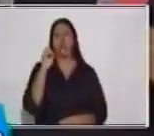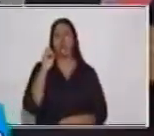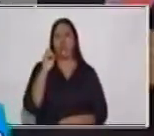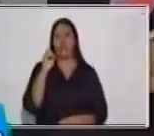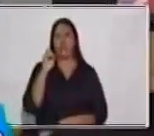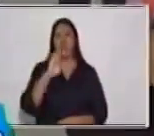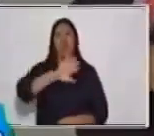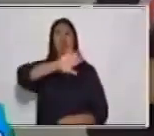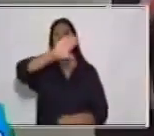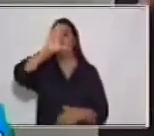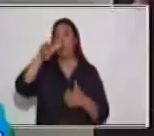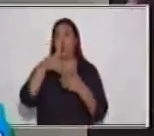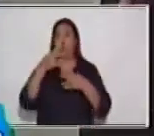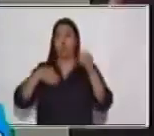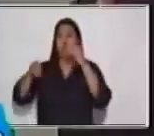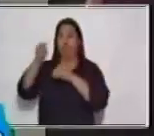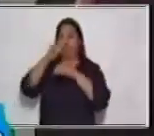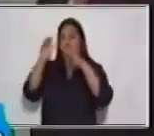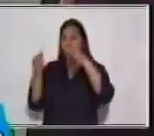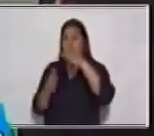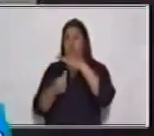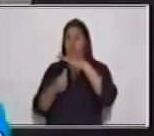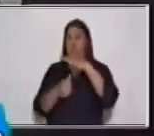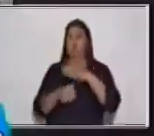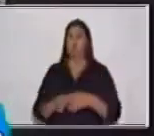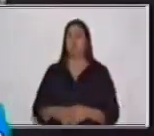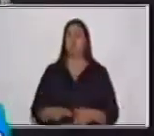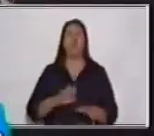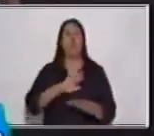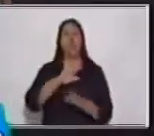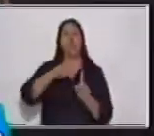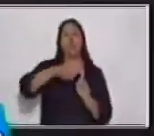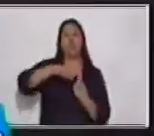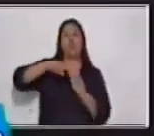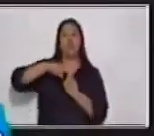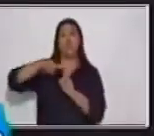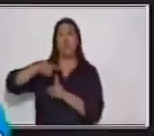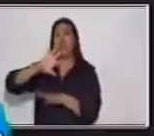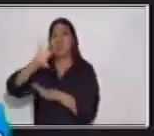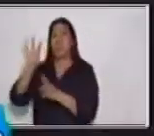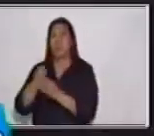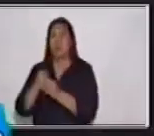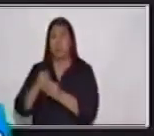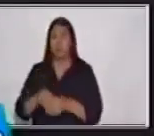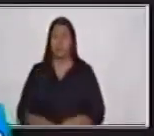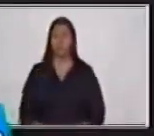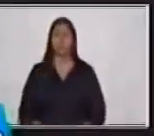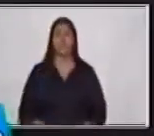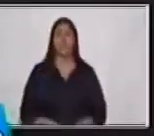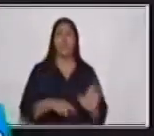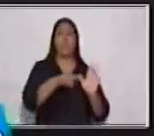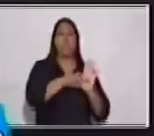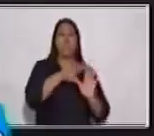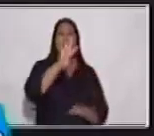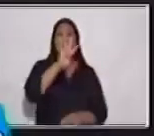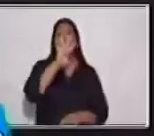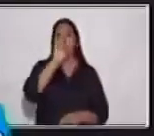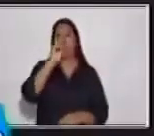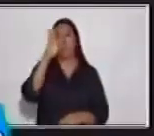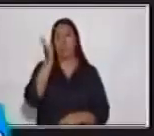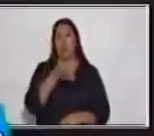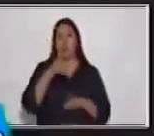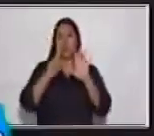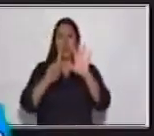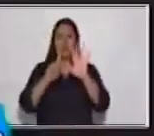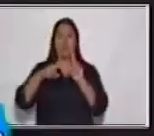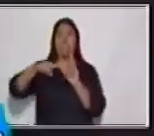igualdad para sumar toda la operación. Entonces tengo menos 40 sextos más 70 sextos,